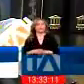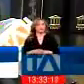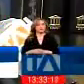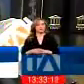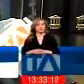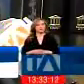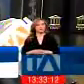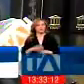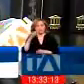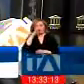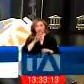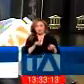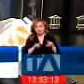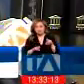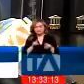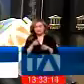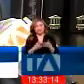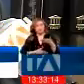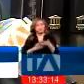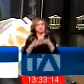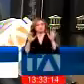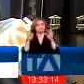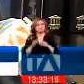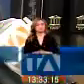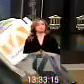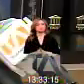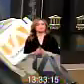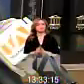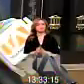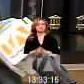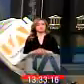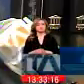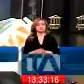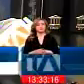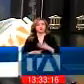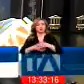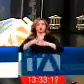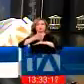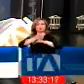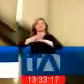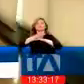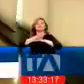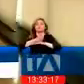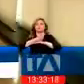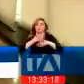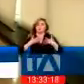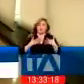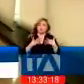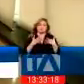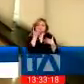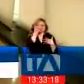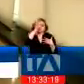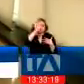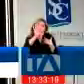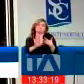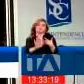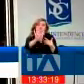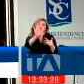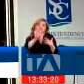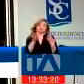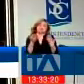no encuentra los documentos que hice tener el Deceval. Finalmente dice que todas las autoridades, incluyéndolo, deberán responder de acuerdo a